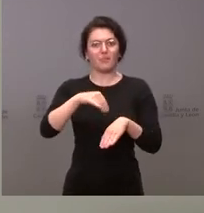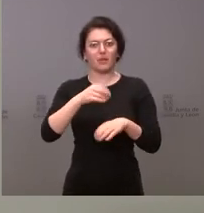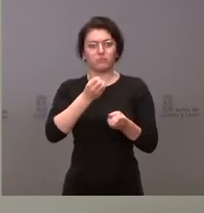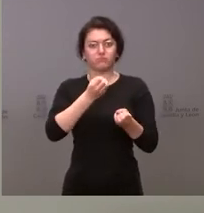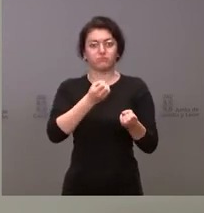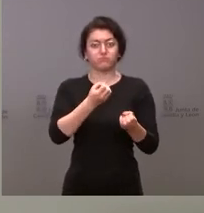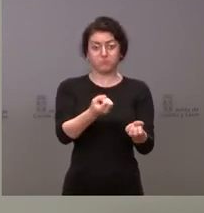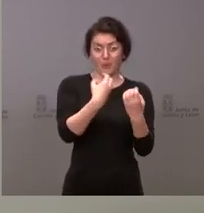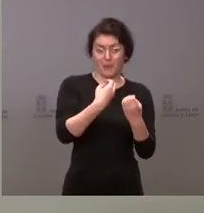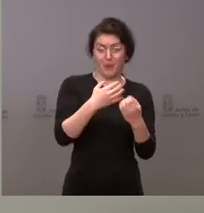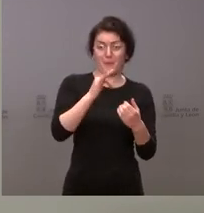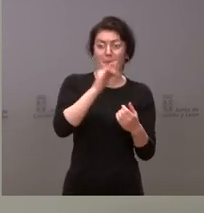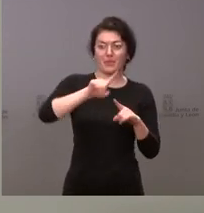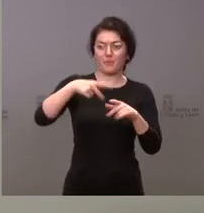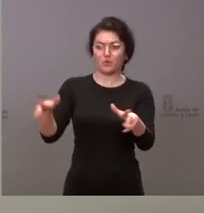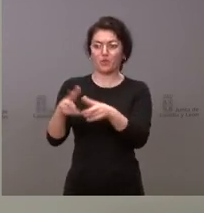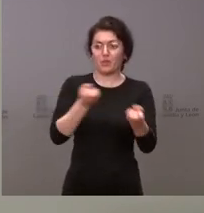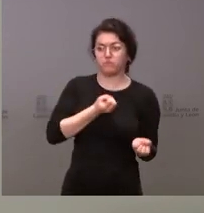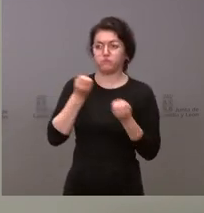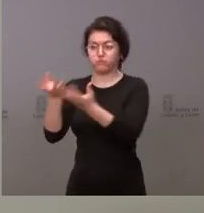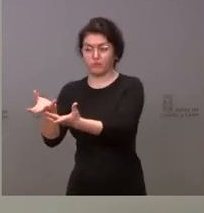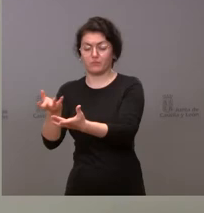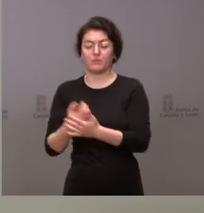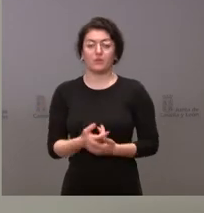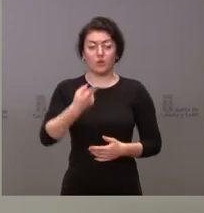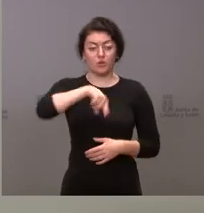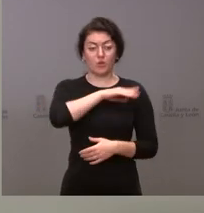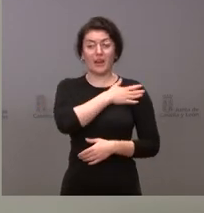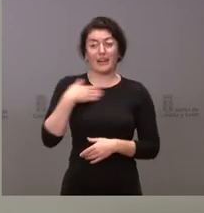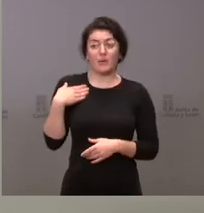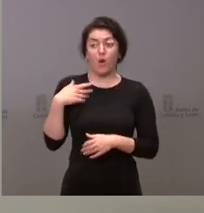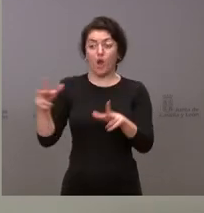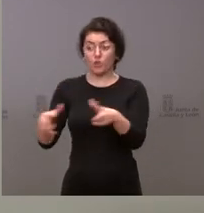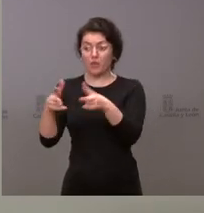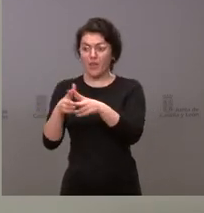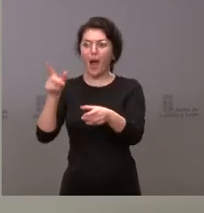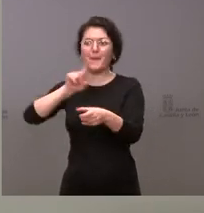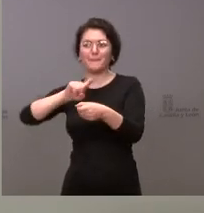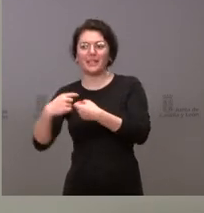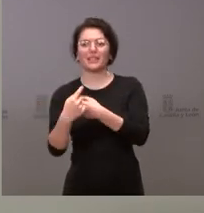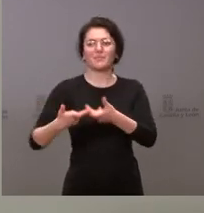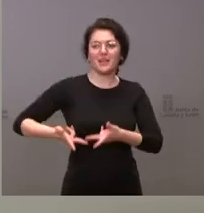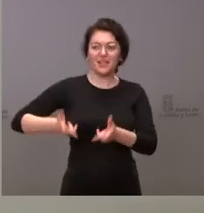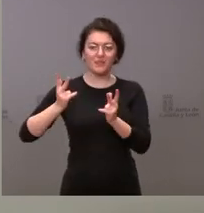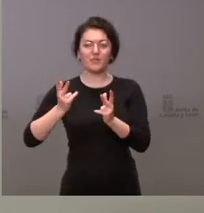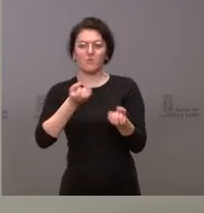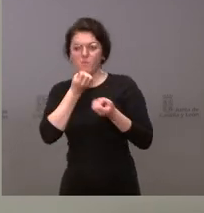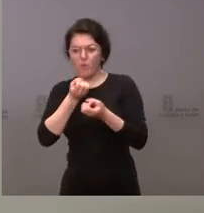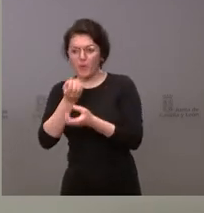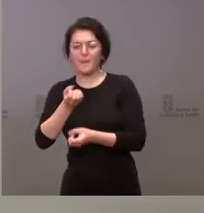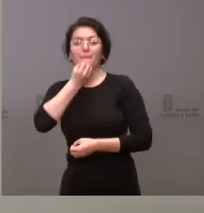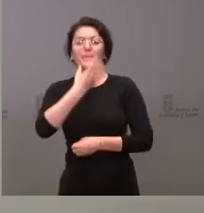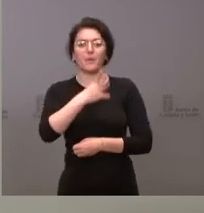al conjunto de la sociedad y esto es lo que creemos una sociedad que participe una sociedad libre y una sociedad bien informada a través de medios de